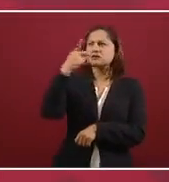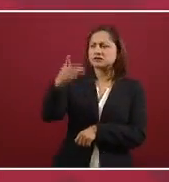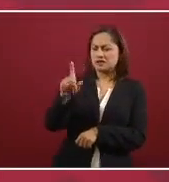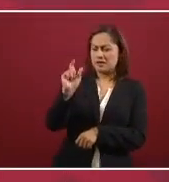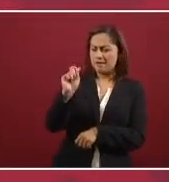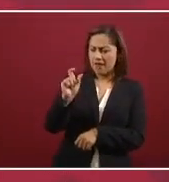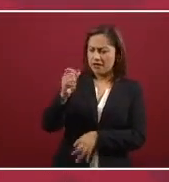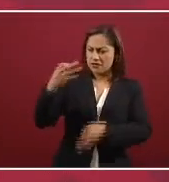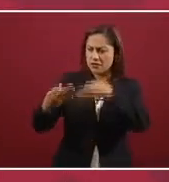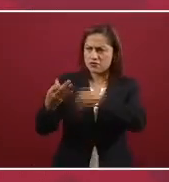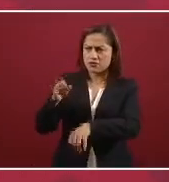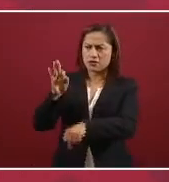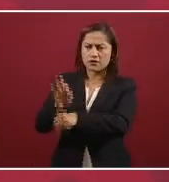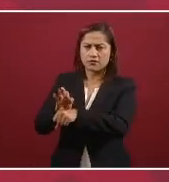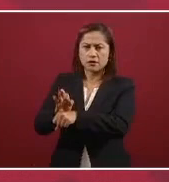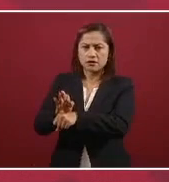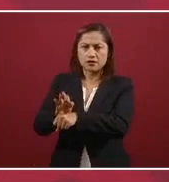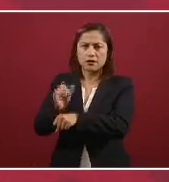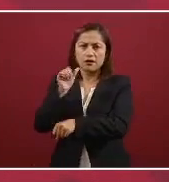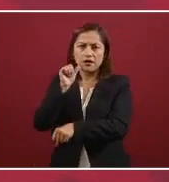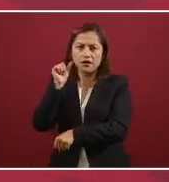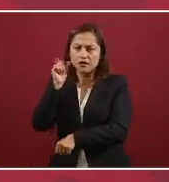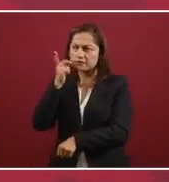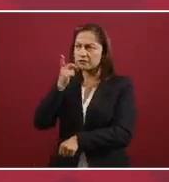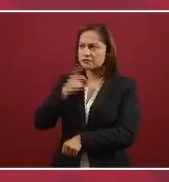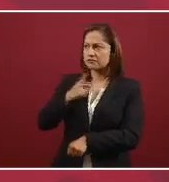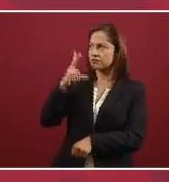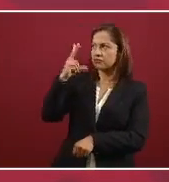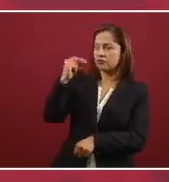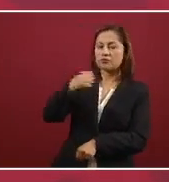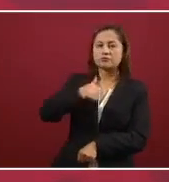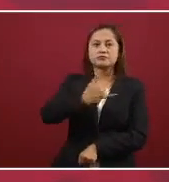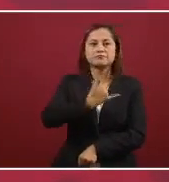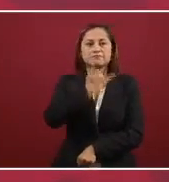no, son 80.